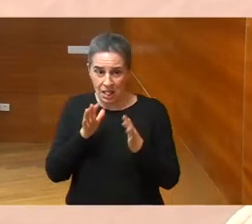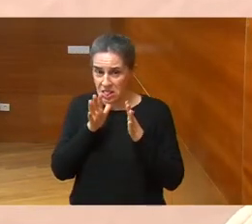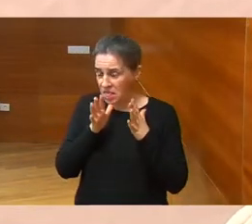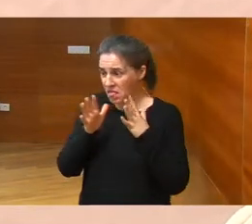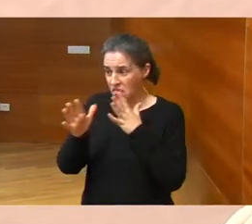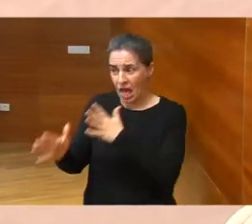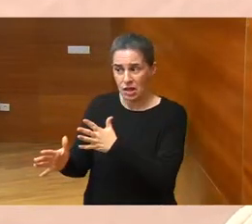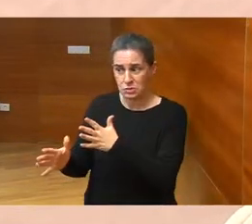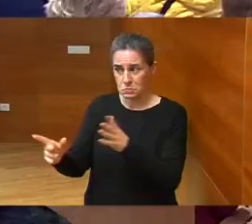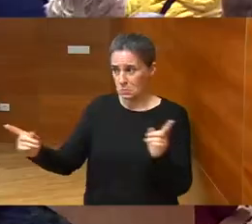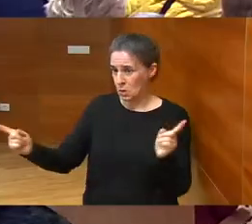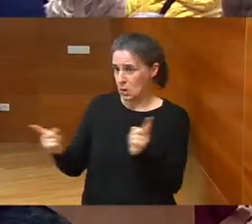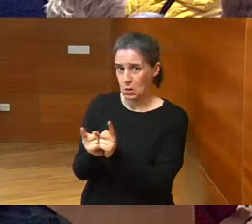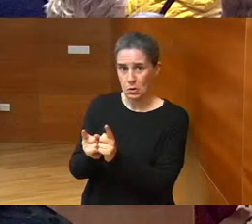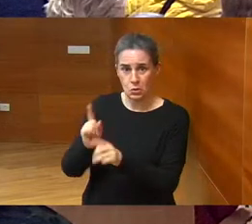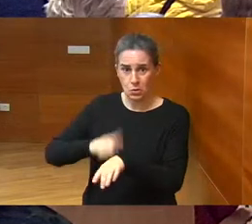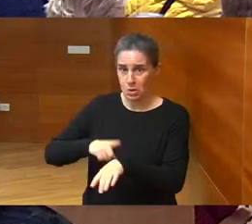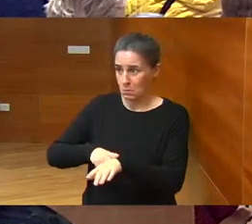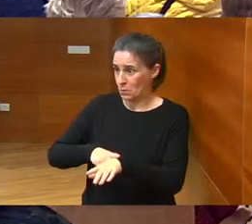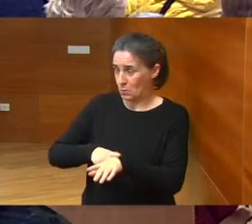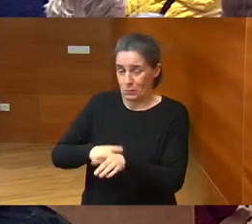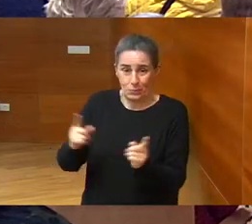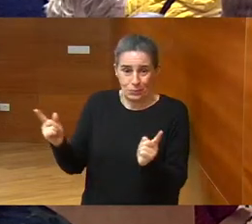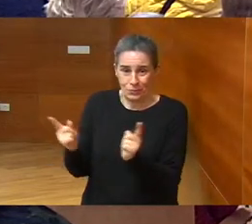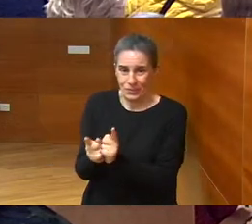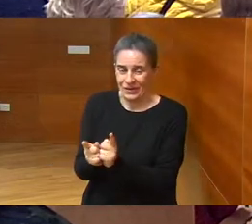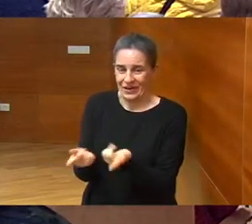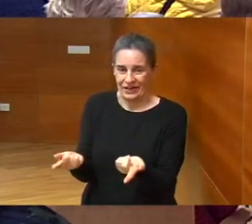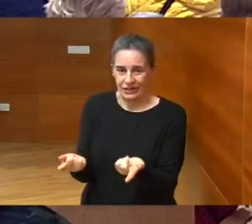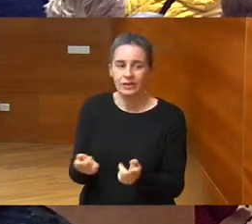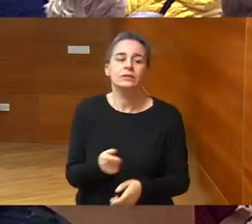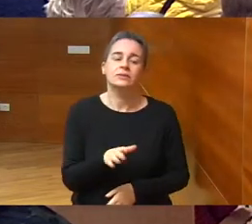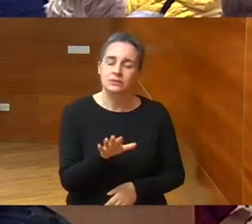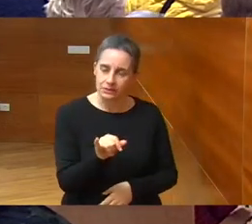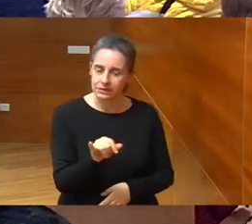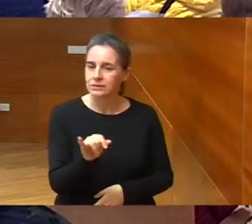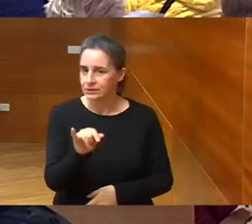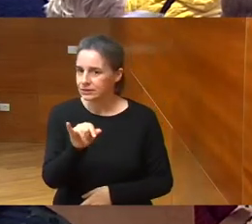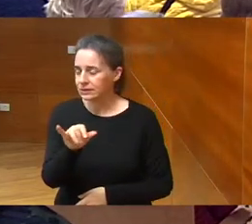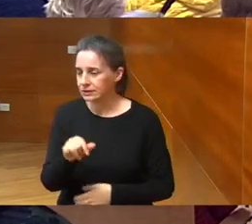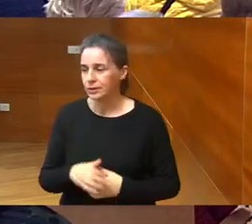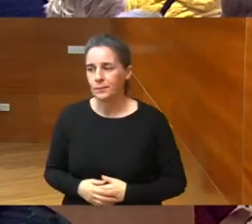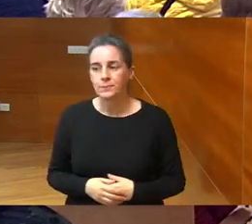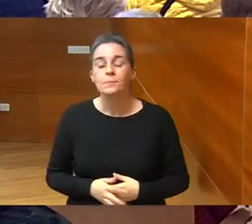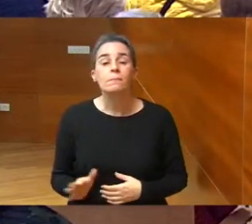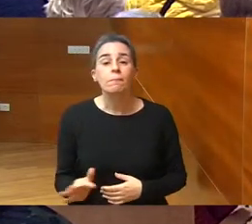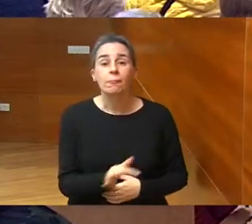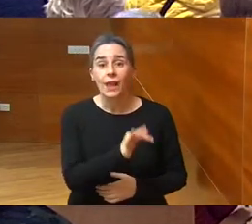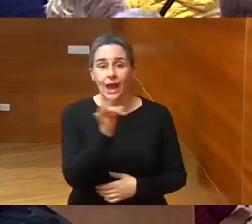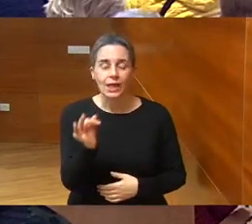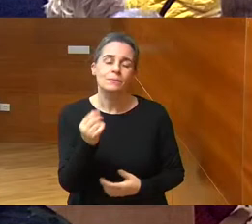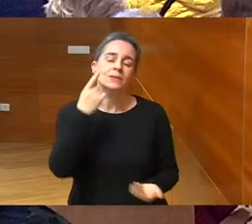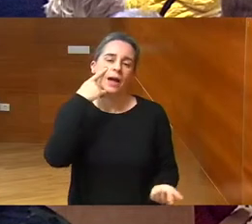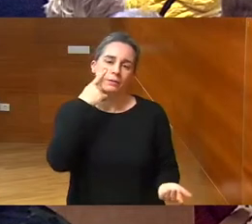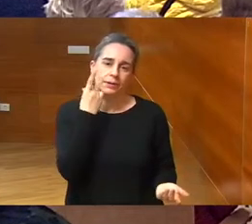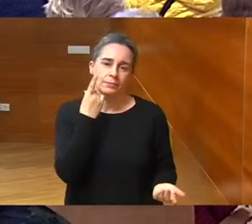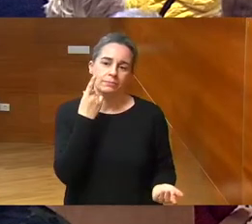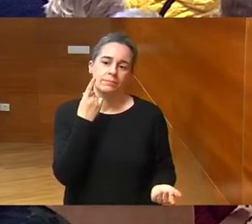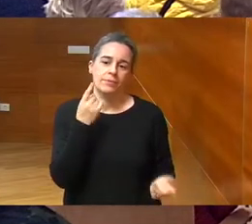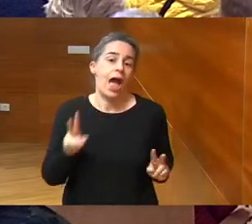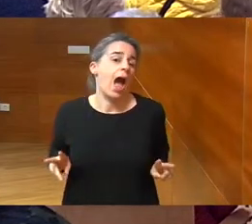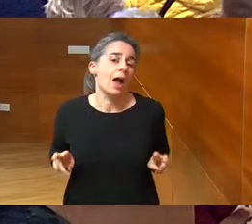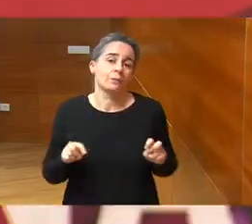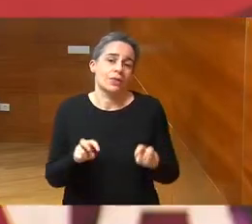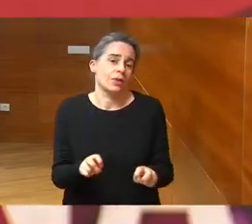récord no para para que la conseguís eso efectivamente sí Sí además había ver los principios como